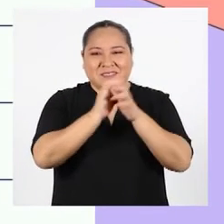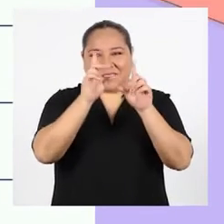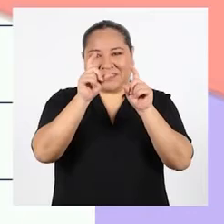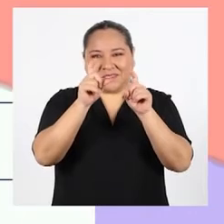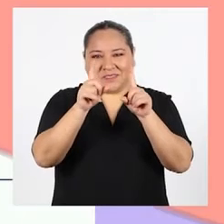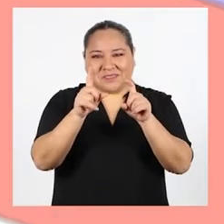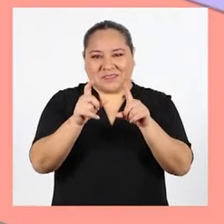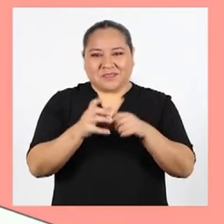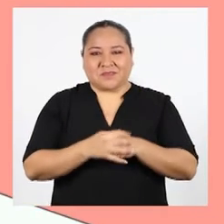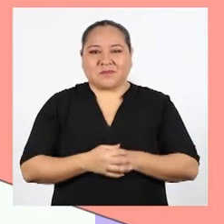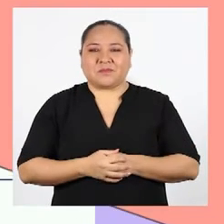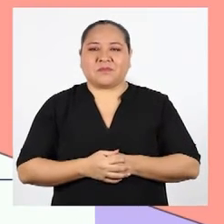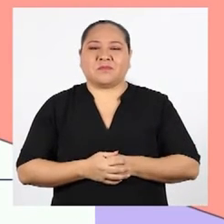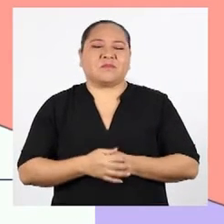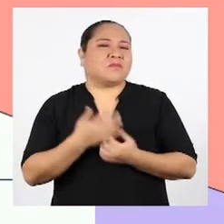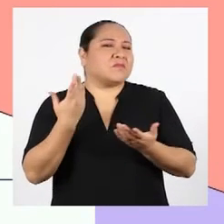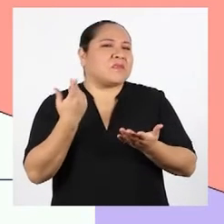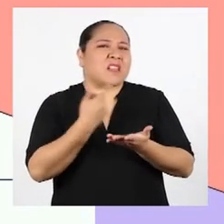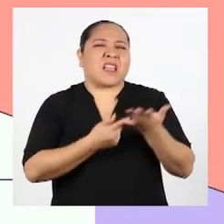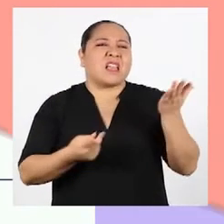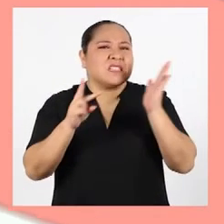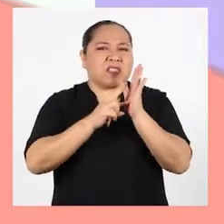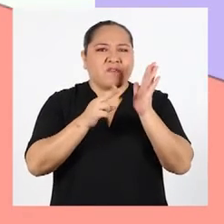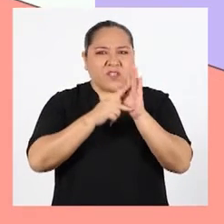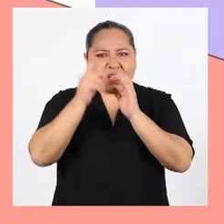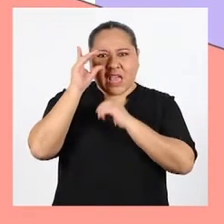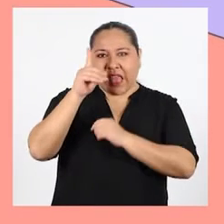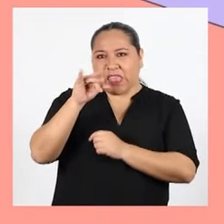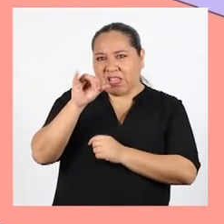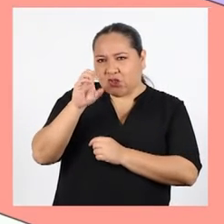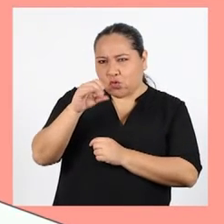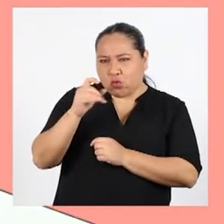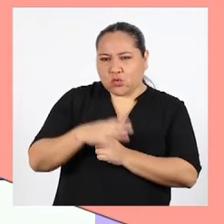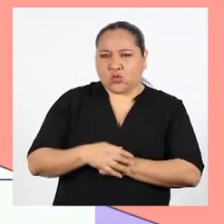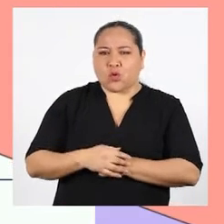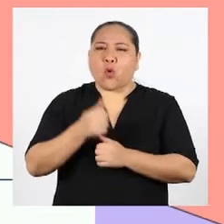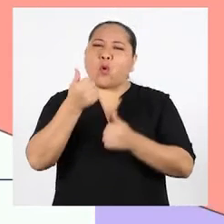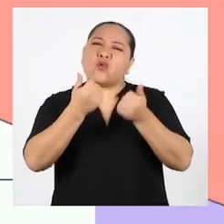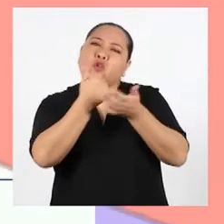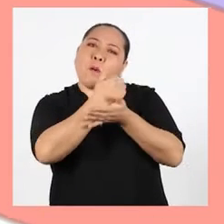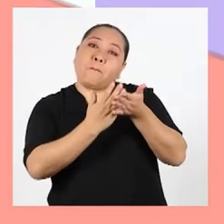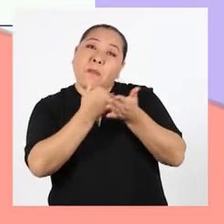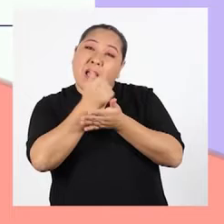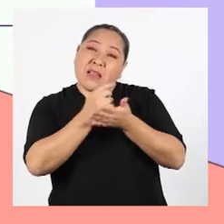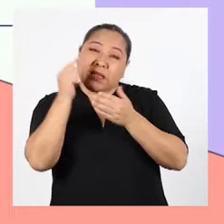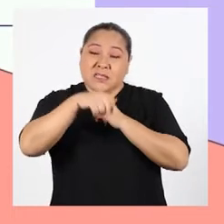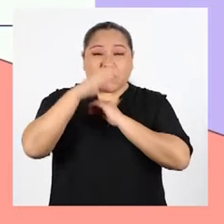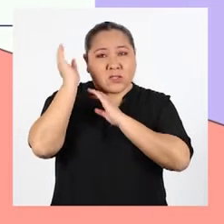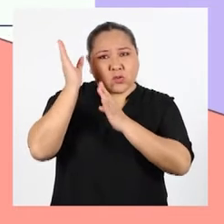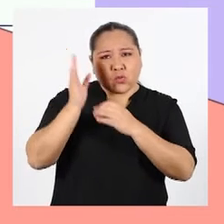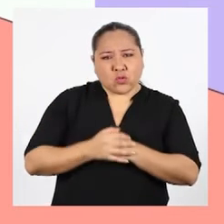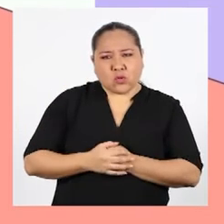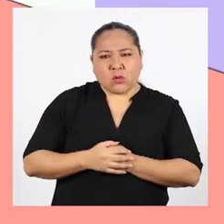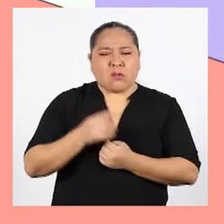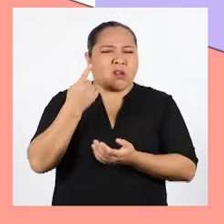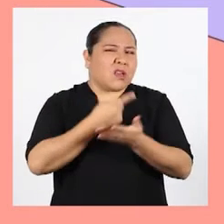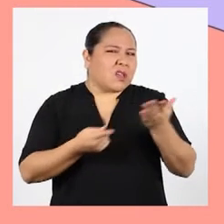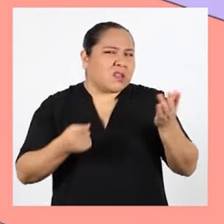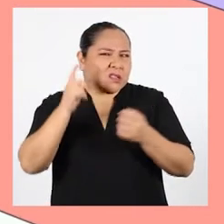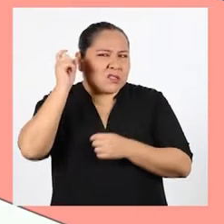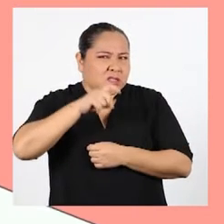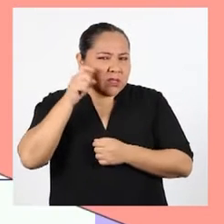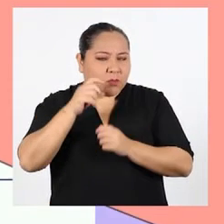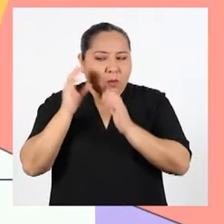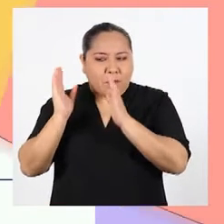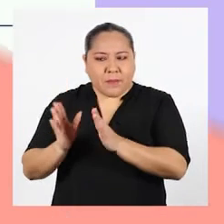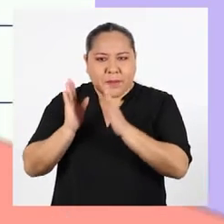preguntas serían: ¿qué es un discurso? ¿Qué elementos tiene un discurso? ¿Qué debemos tener en